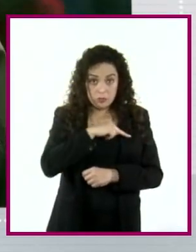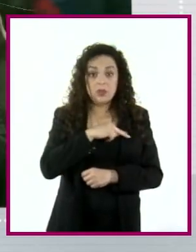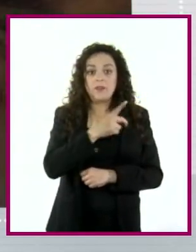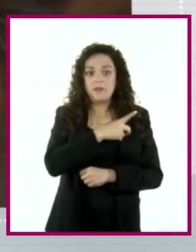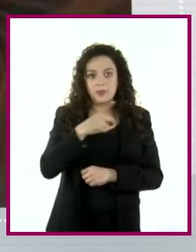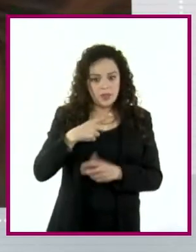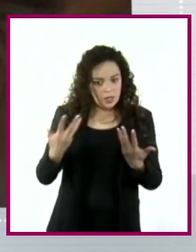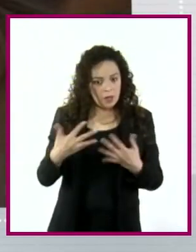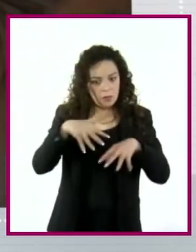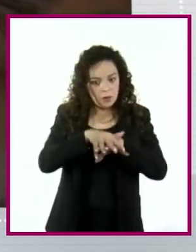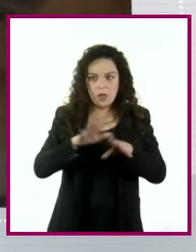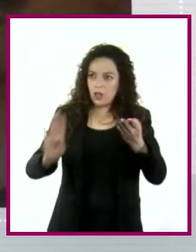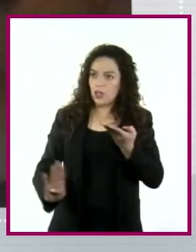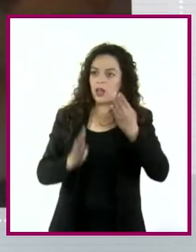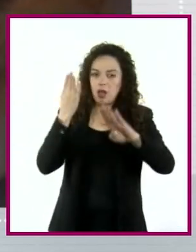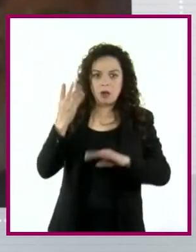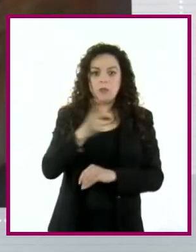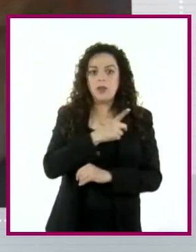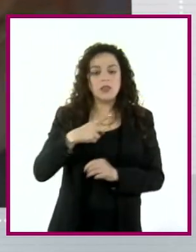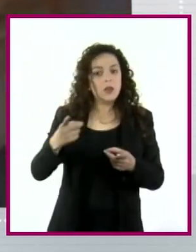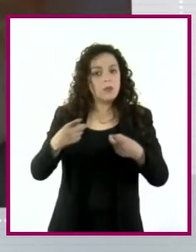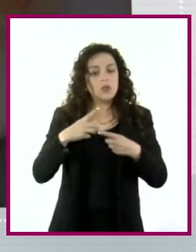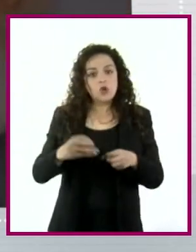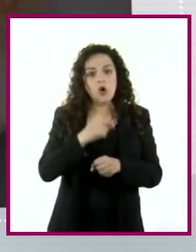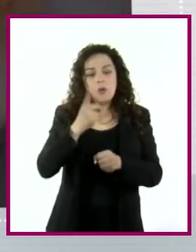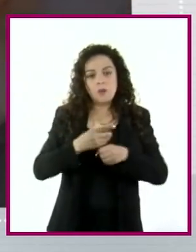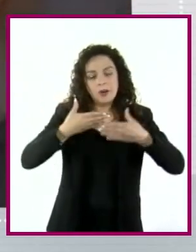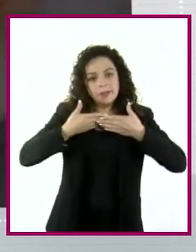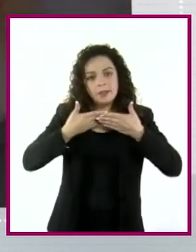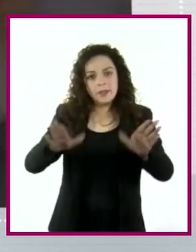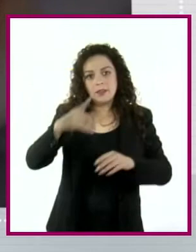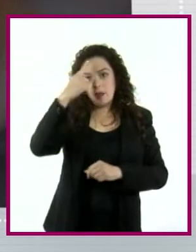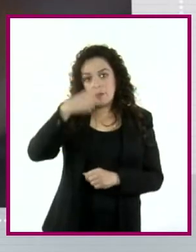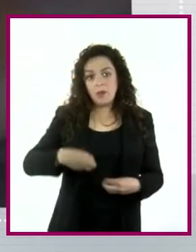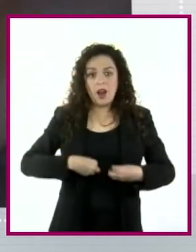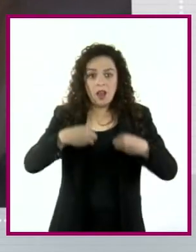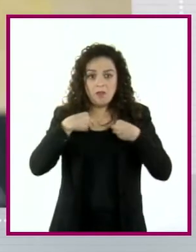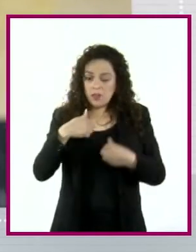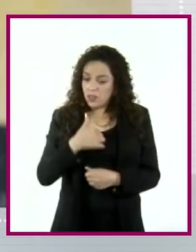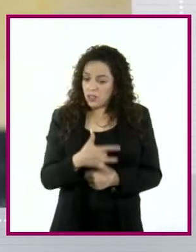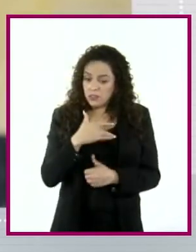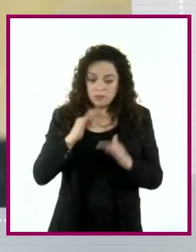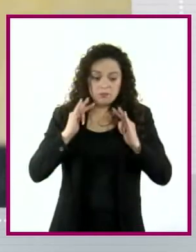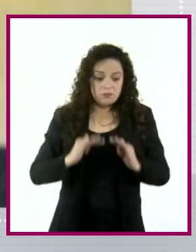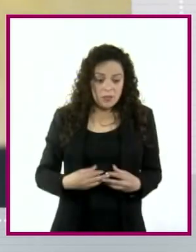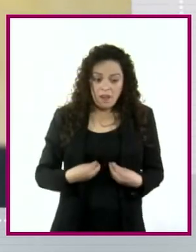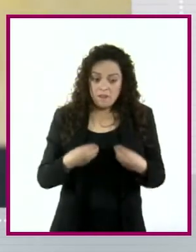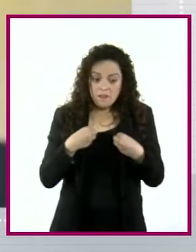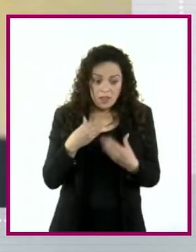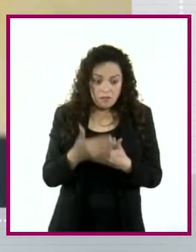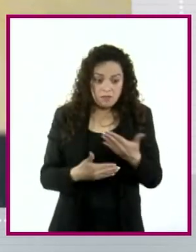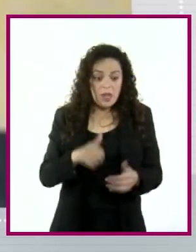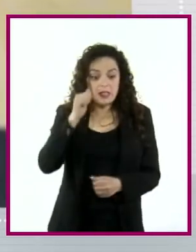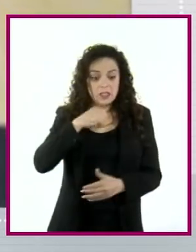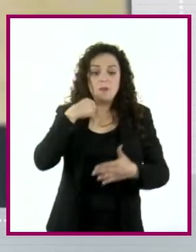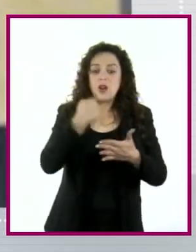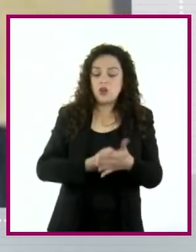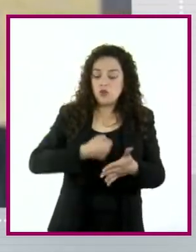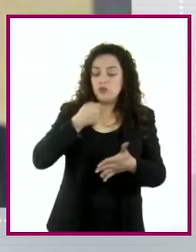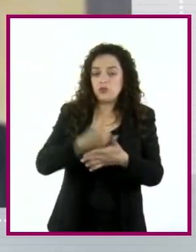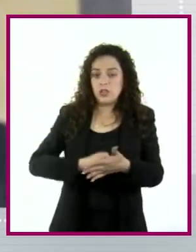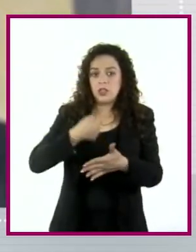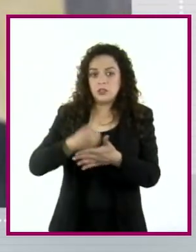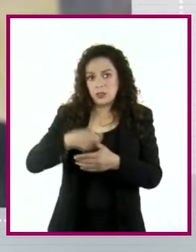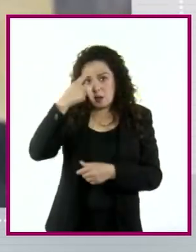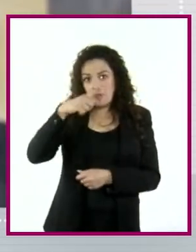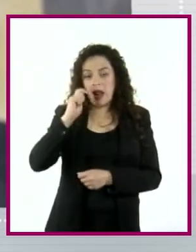mundo que nos abra la posibilidad de poder disfrutar de la vida y que luchamos también por la